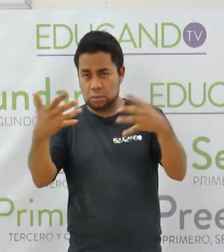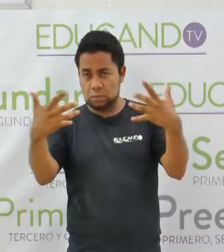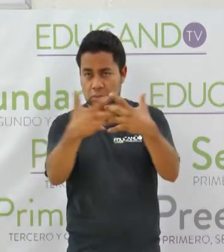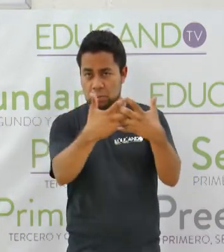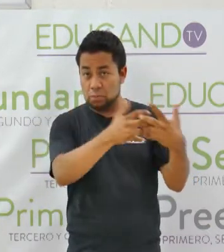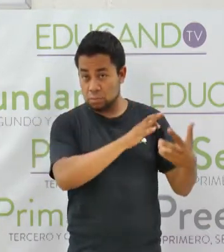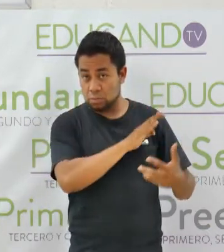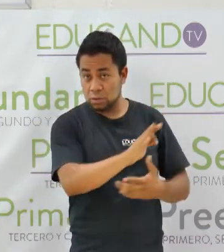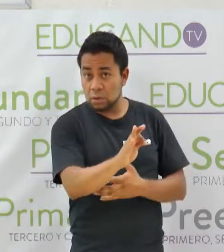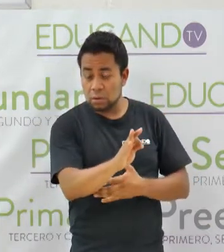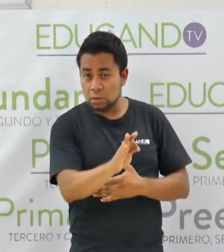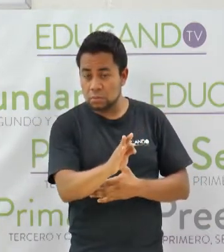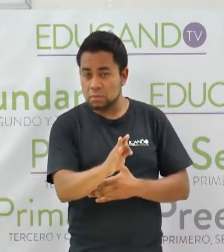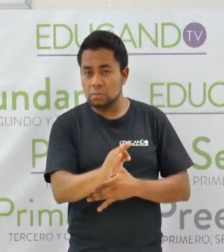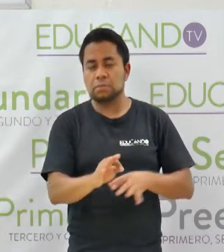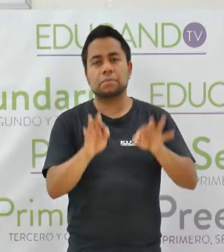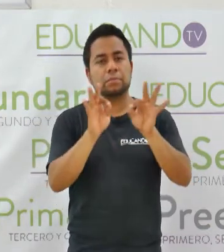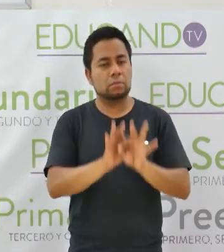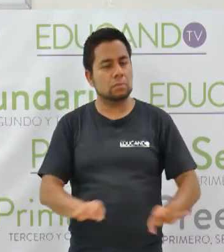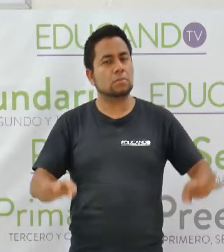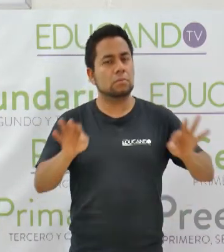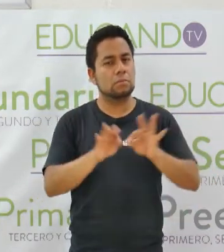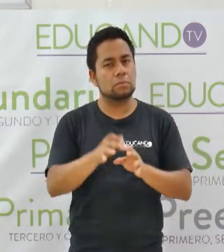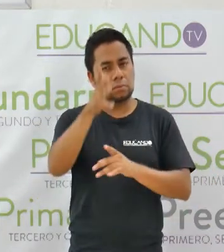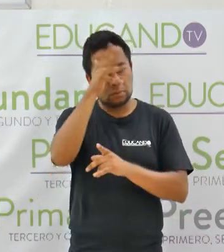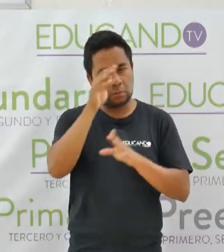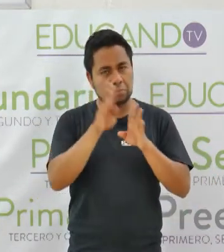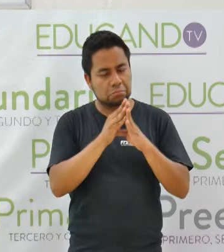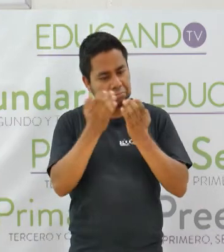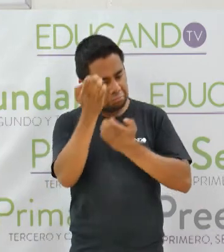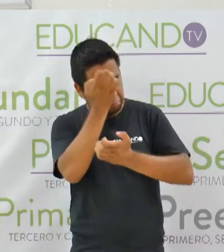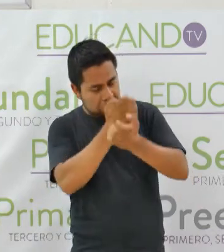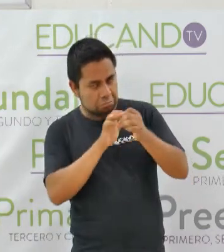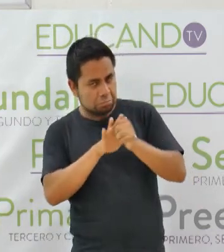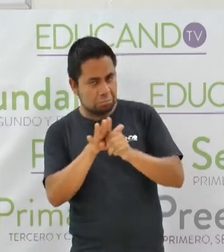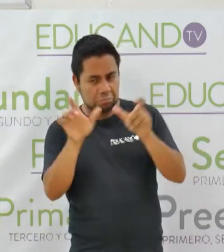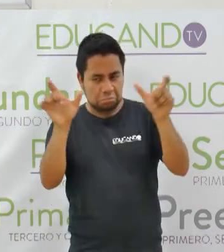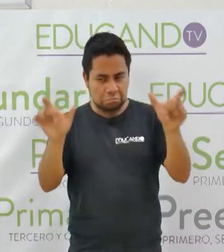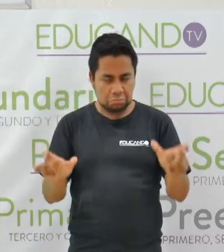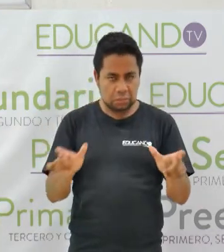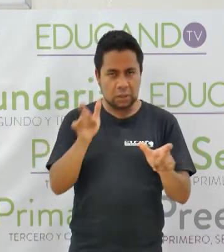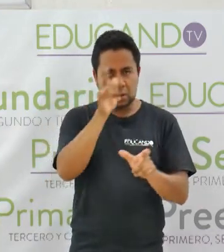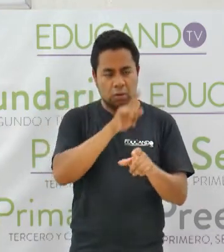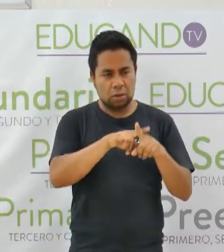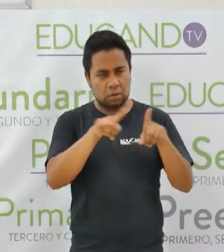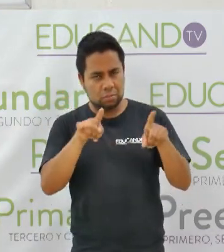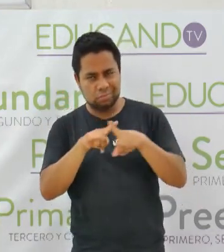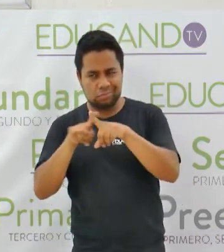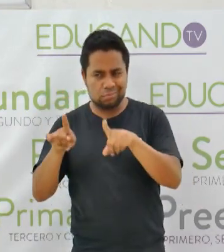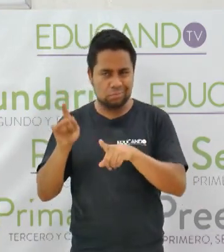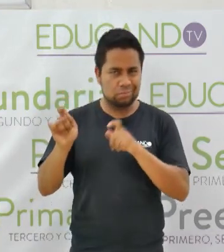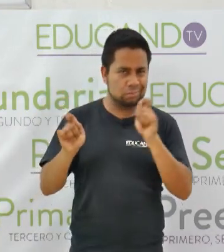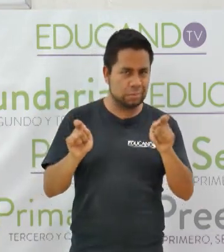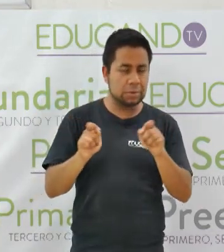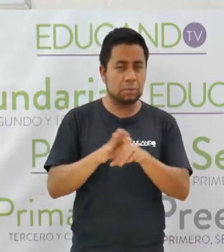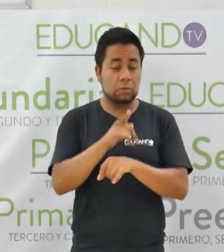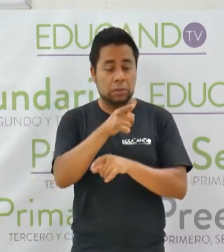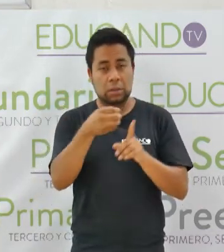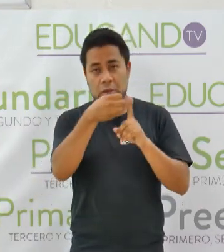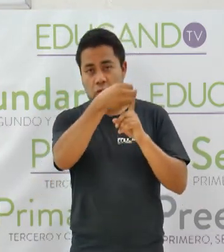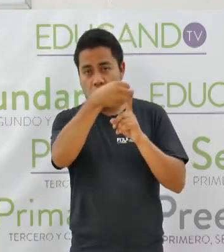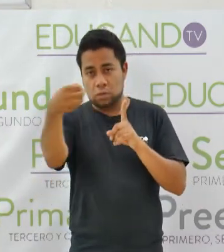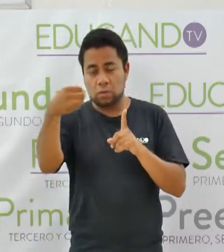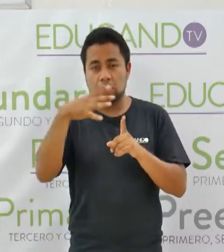blanco? Es importante hacer el análisis de cada uno de los dos casos, porque en